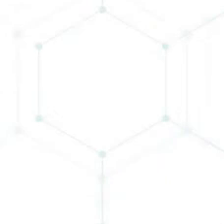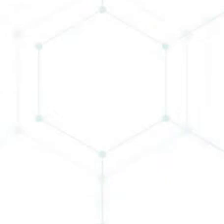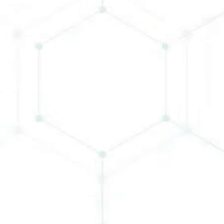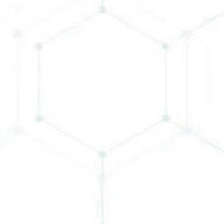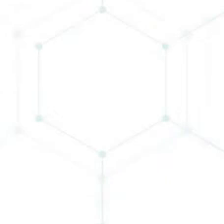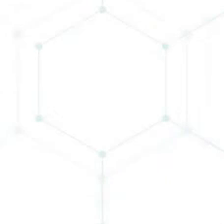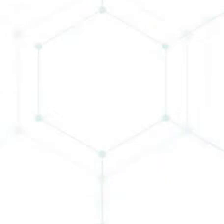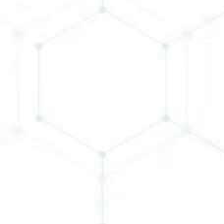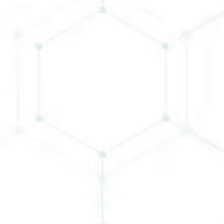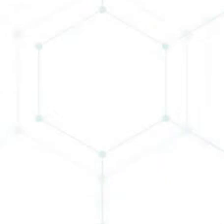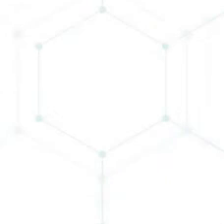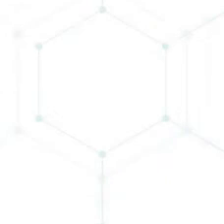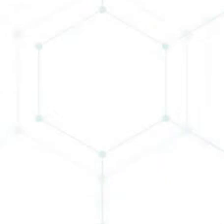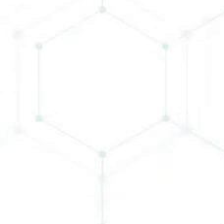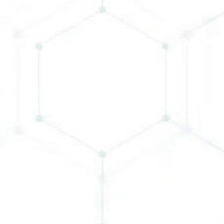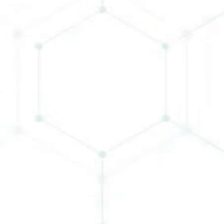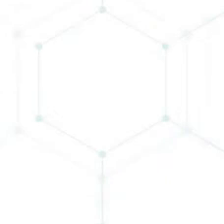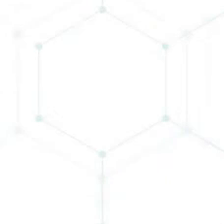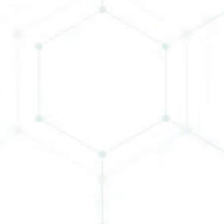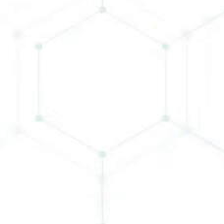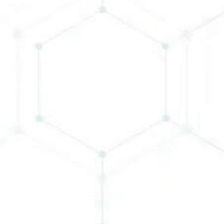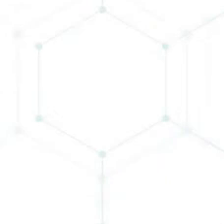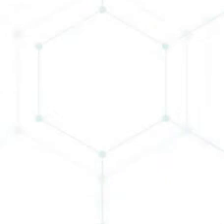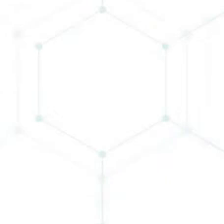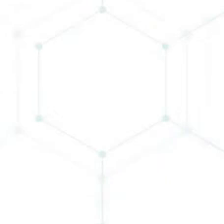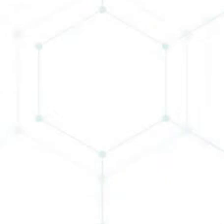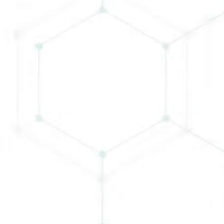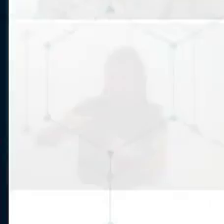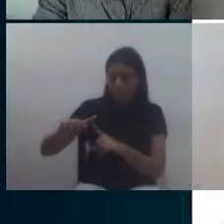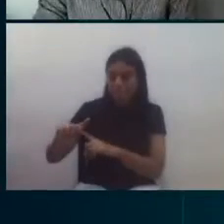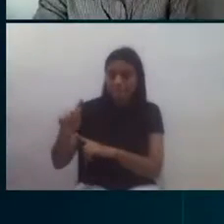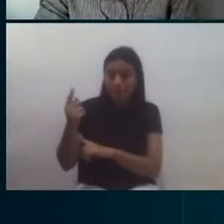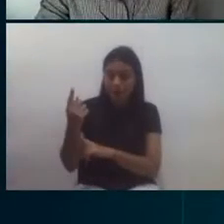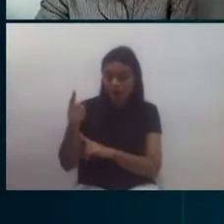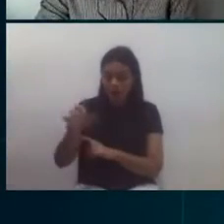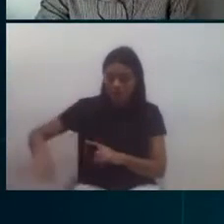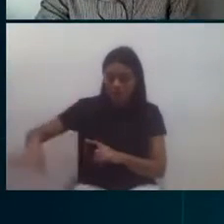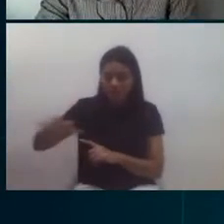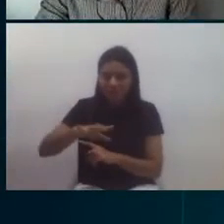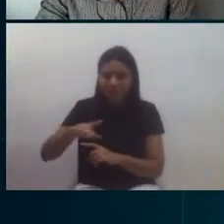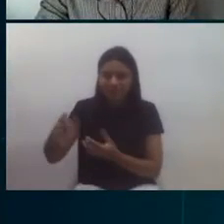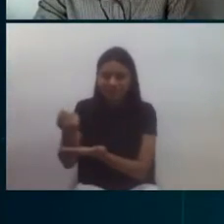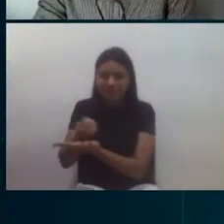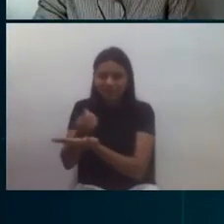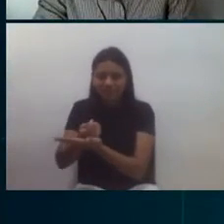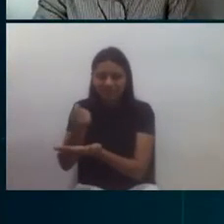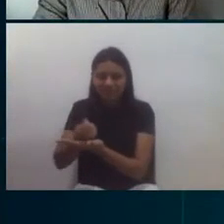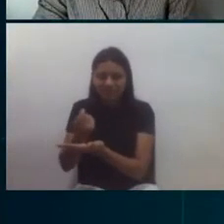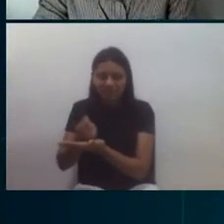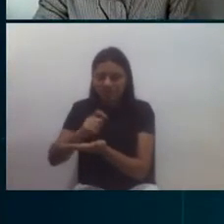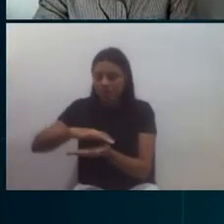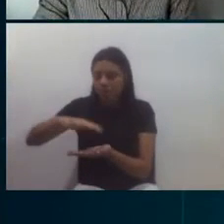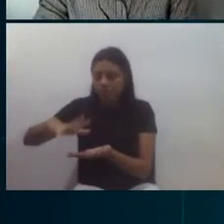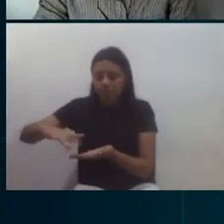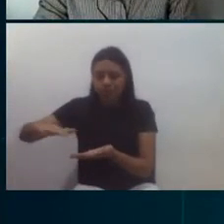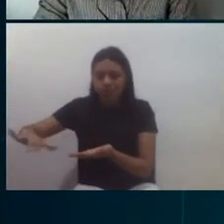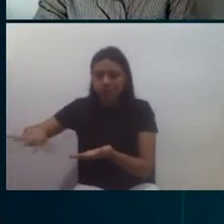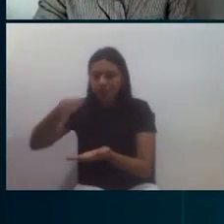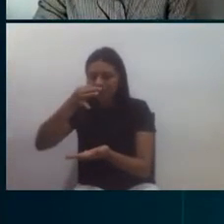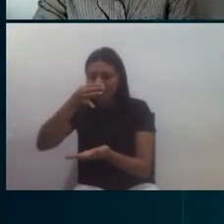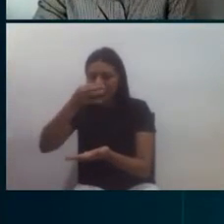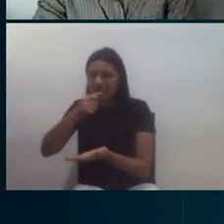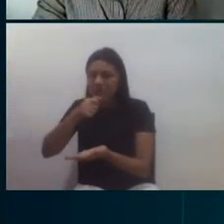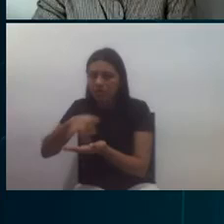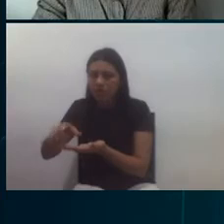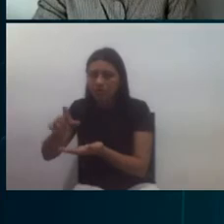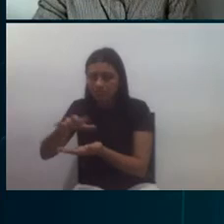viene mezcla de lodo primario y secundario acidificada. Luego viene el primario sin acidificar,